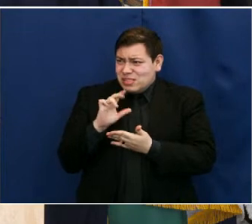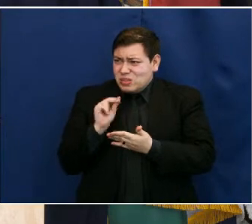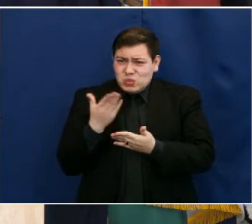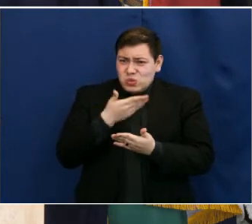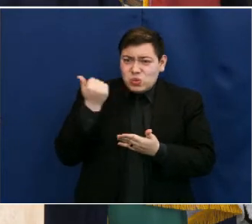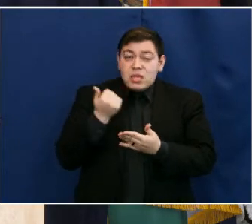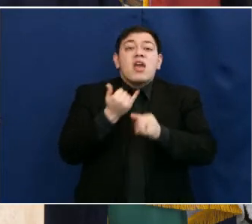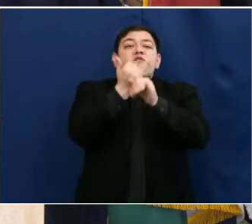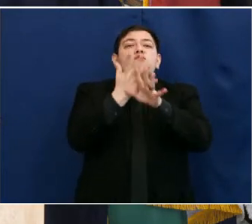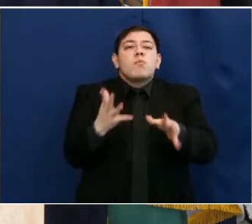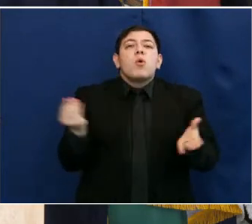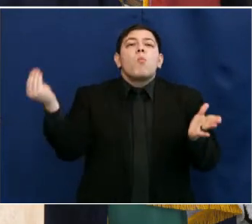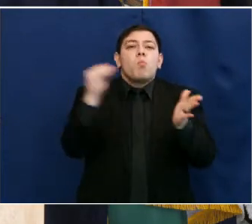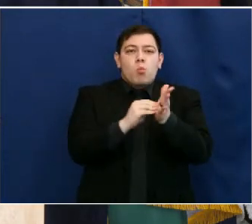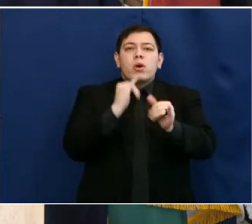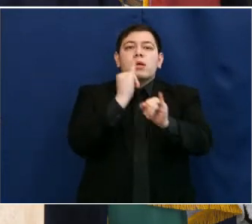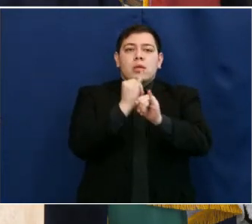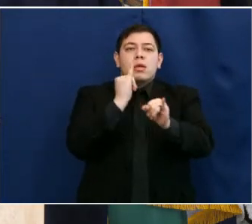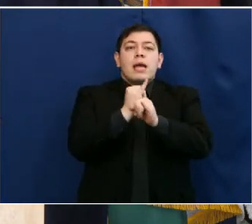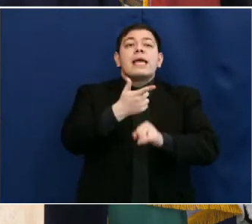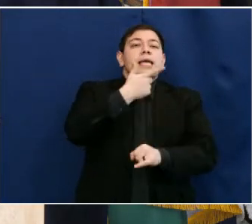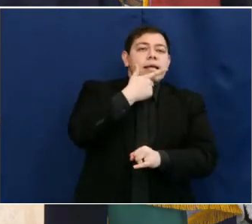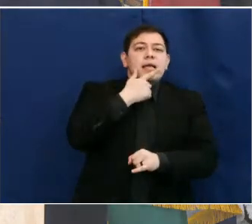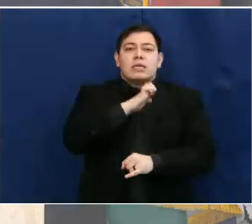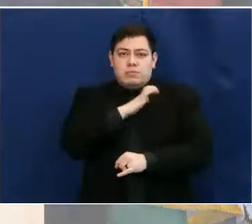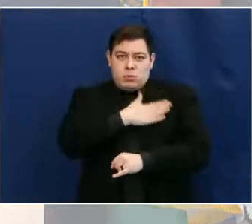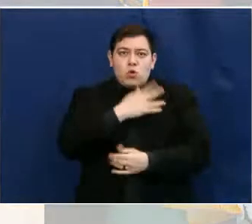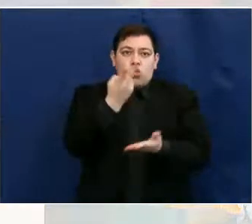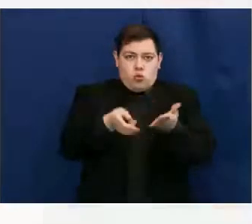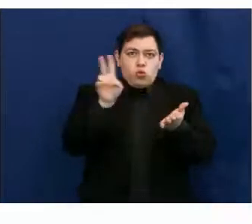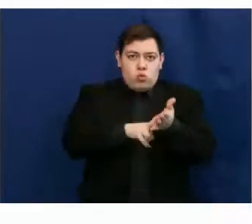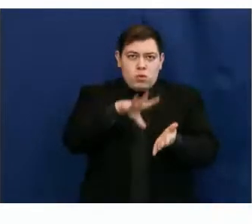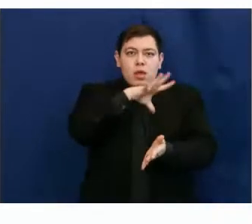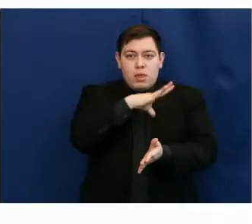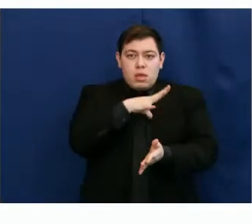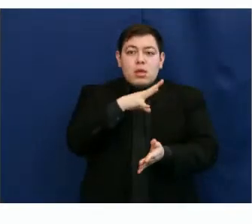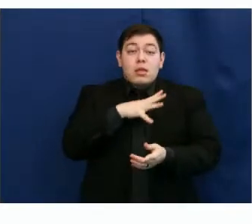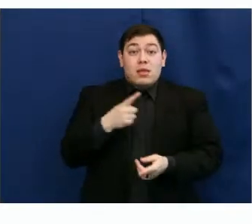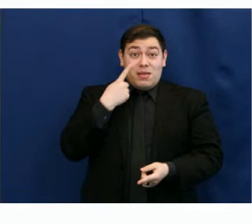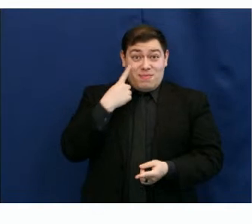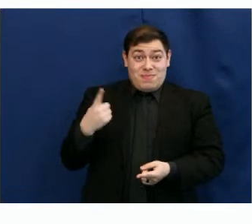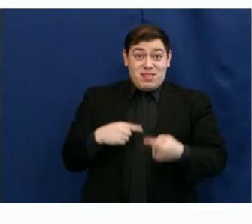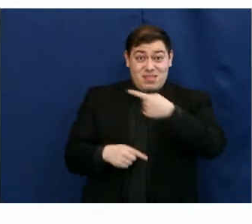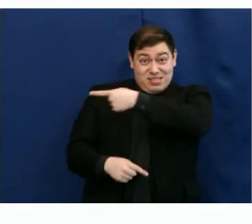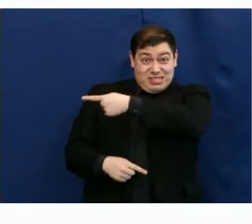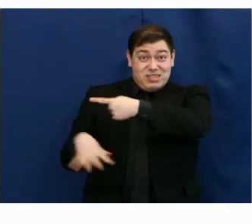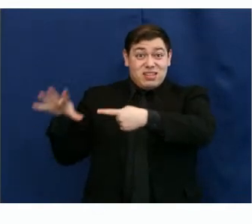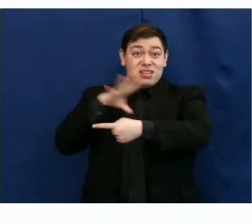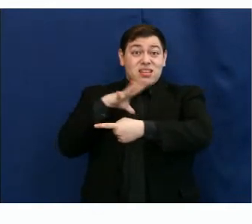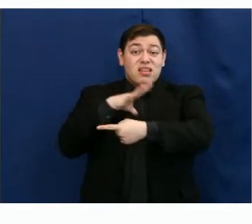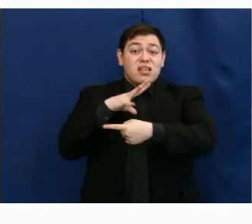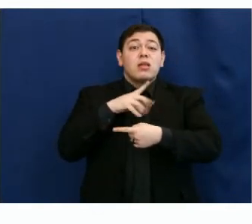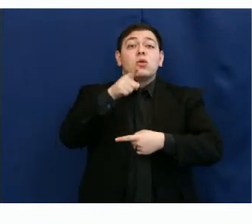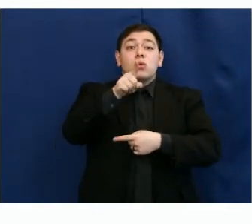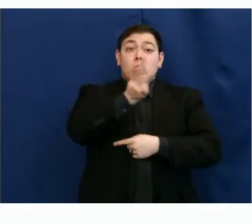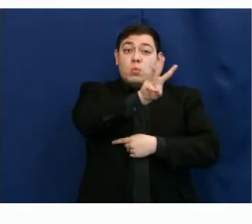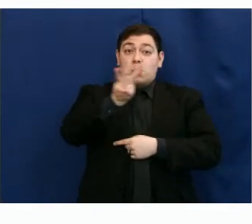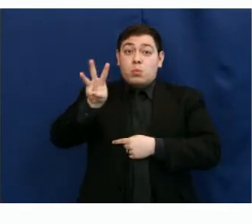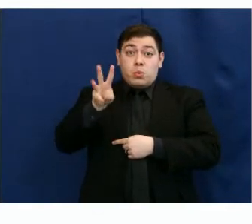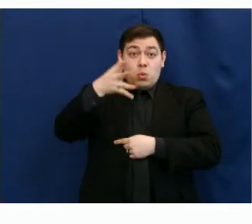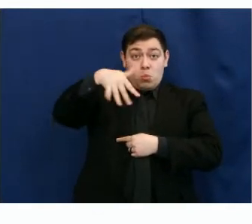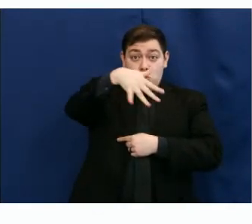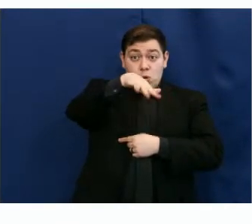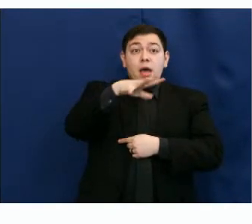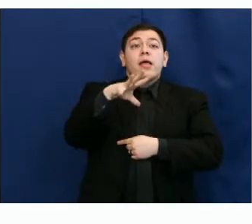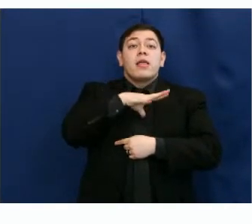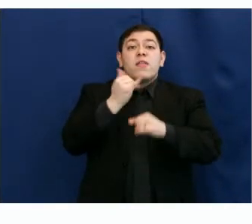frecuentes. Así que vamos a demostrarlo. Les dice vacuna para el COVID-19. Si van a la página web, tiene toda la